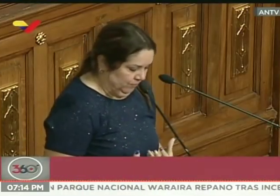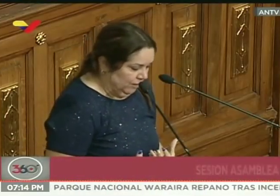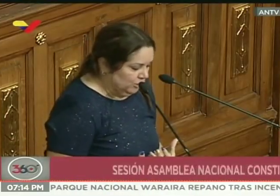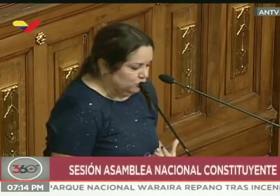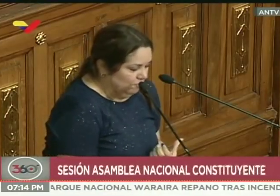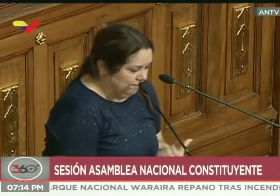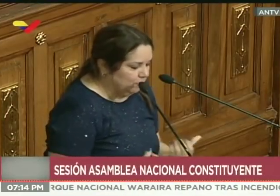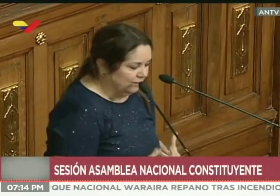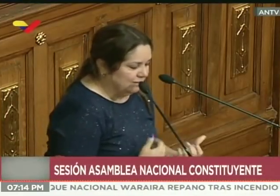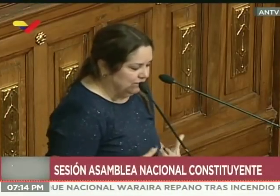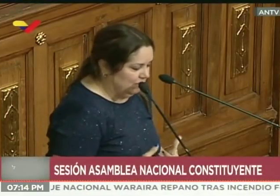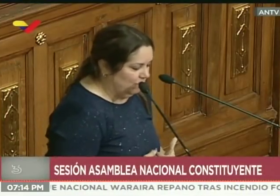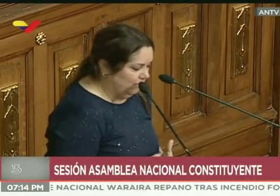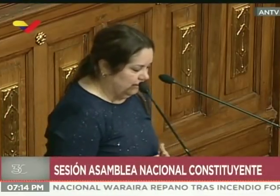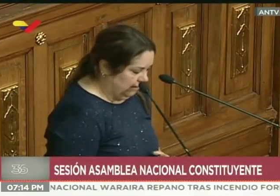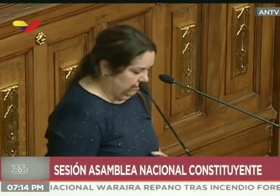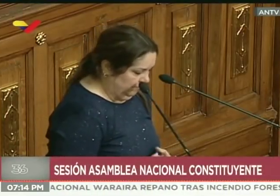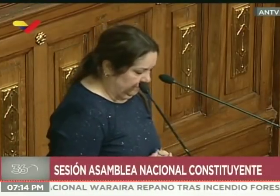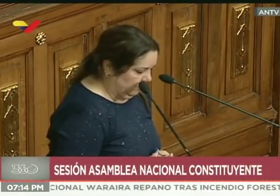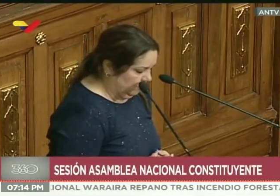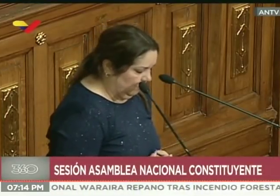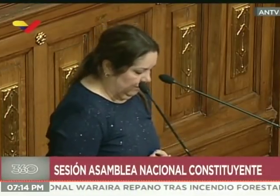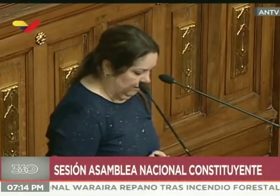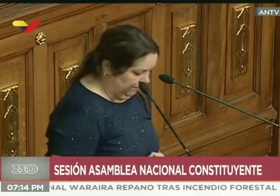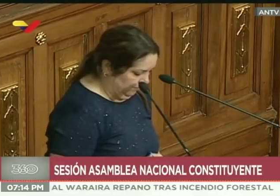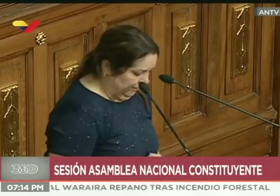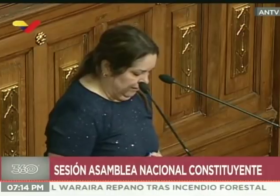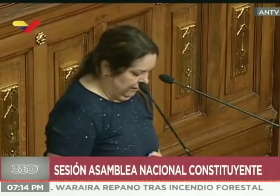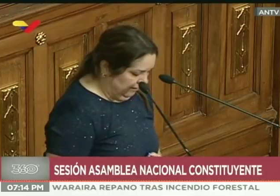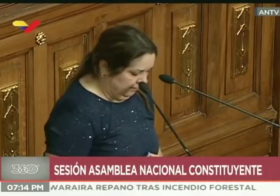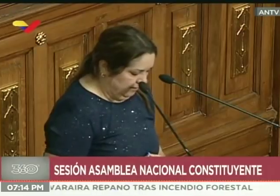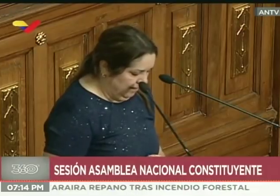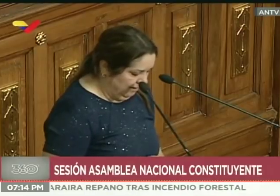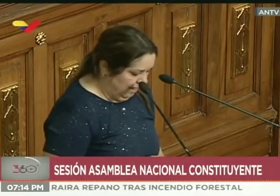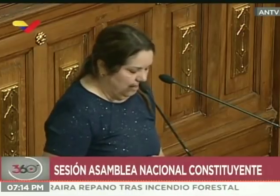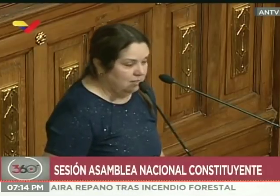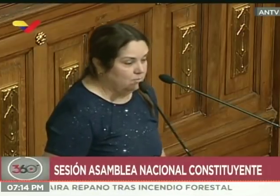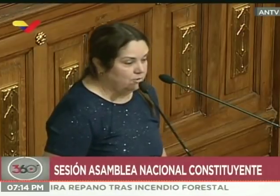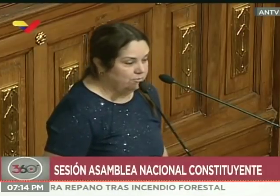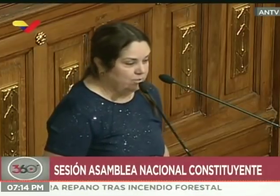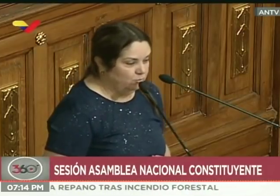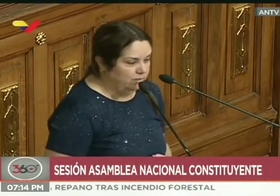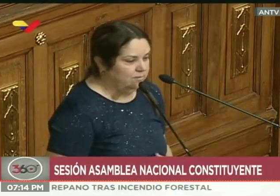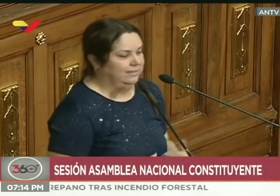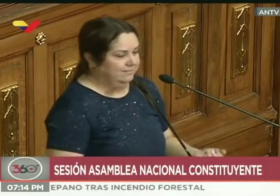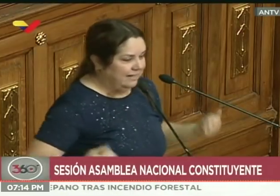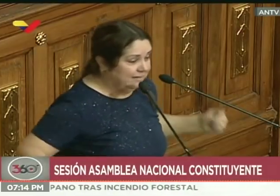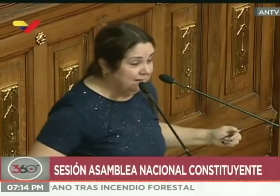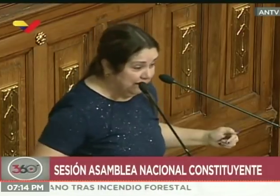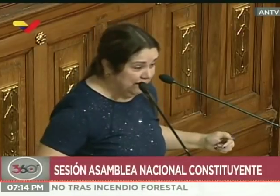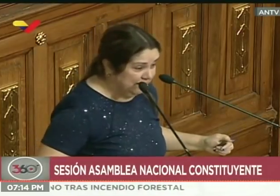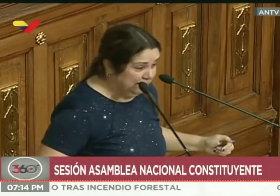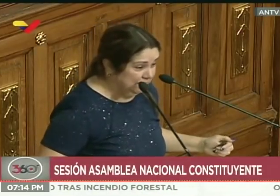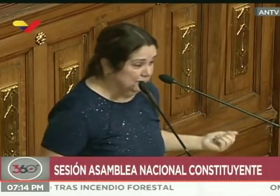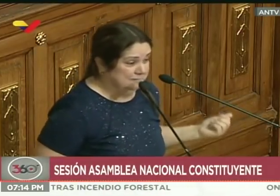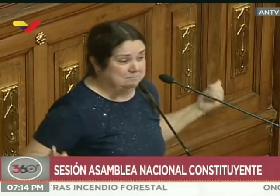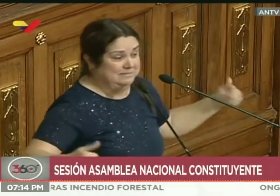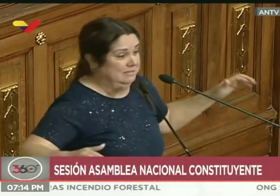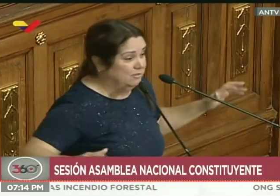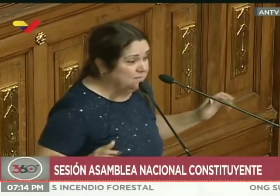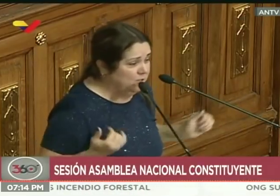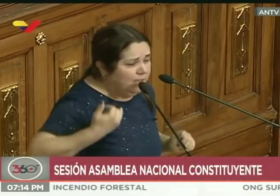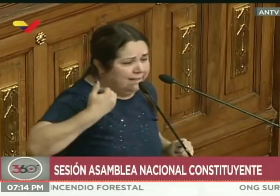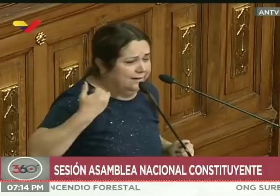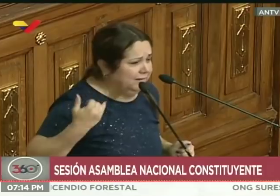momento yo me pude también comunicar con el general Ángel Morón Tayulio, que está aquí en Caracas, y